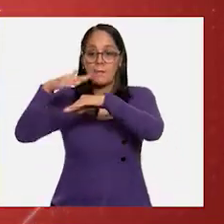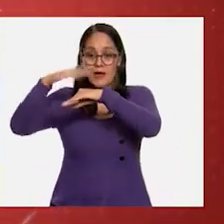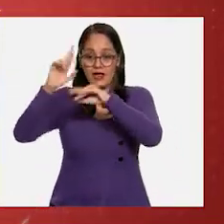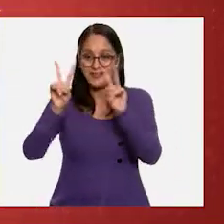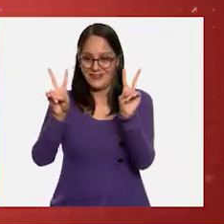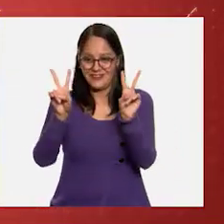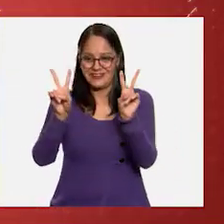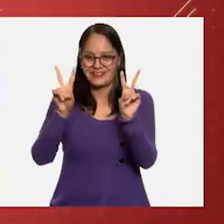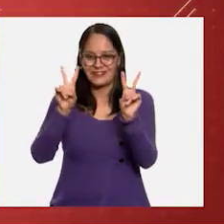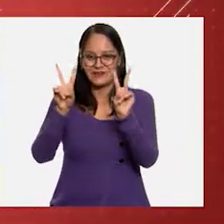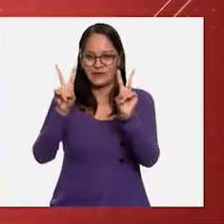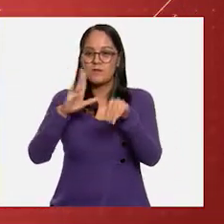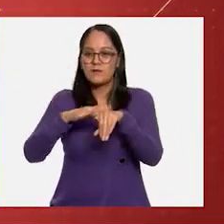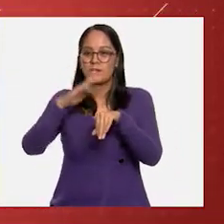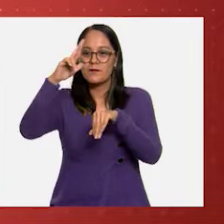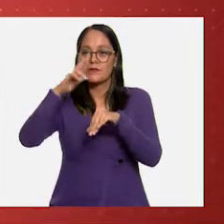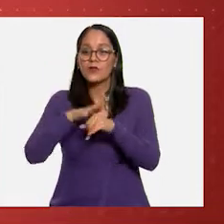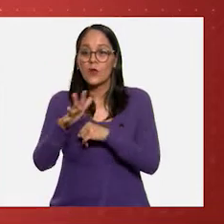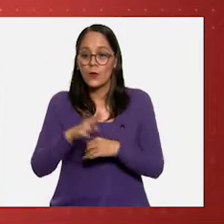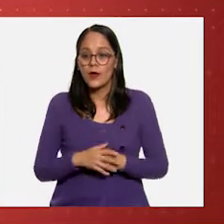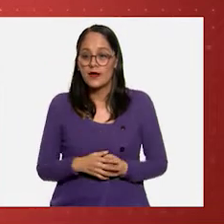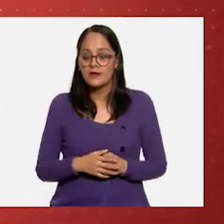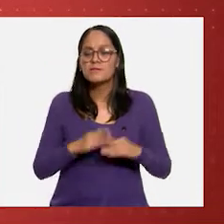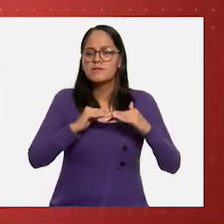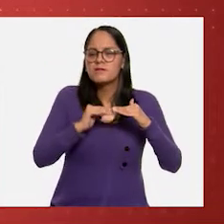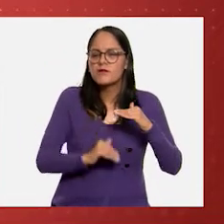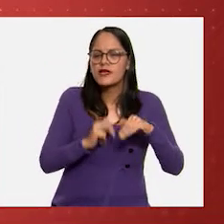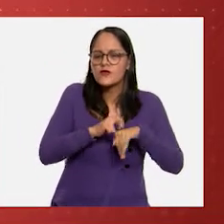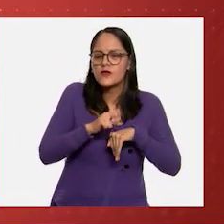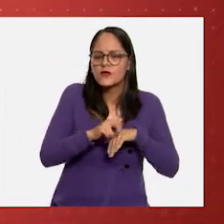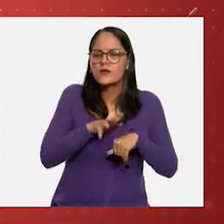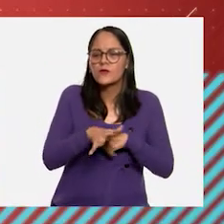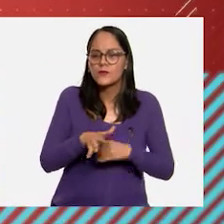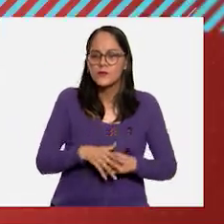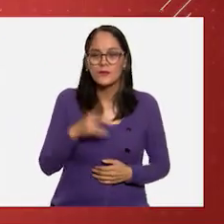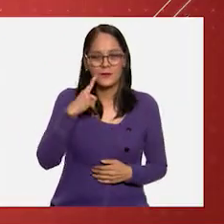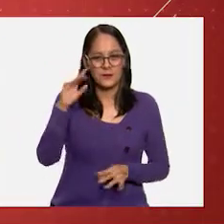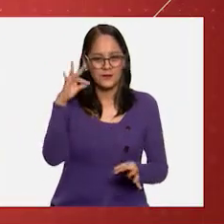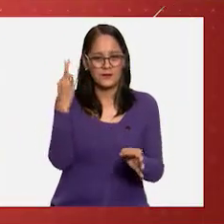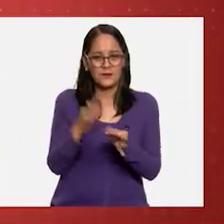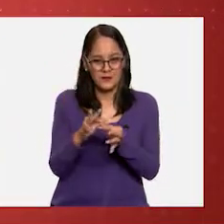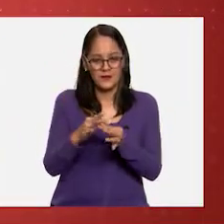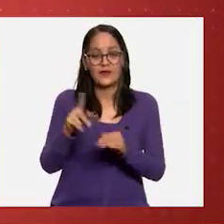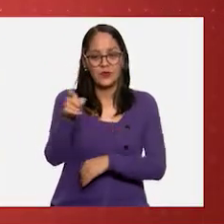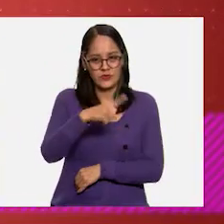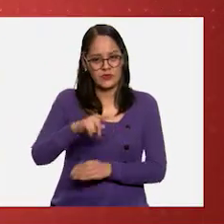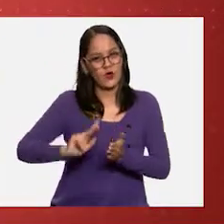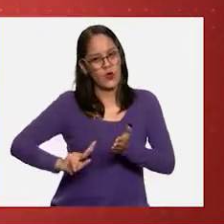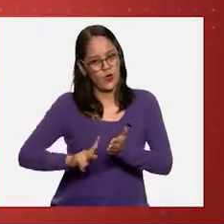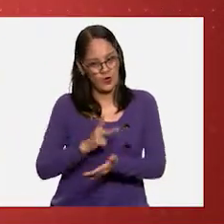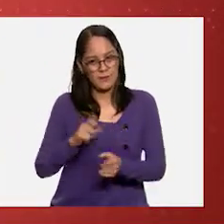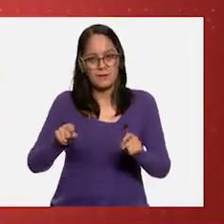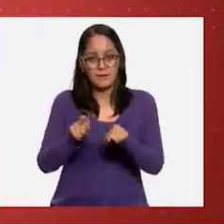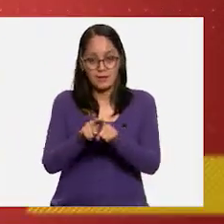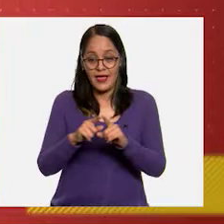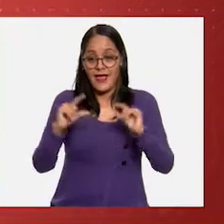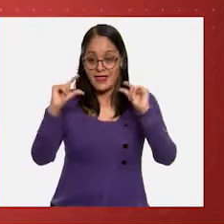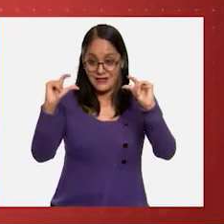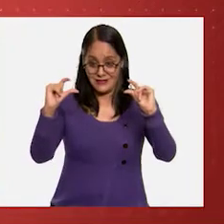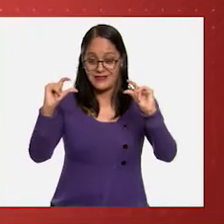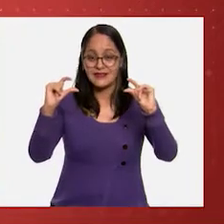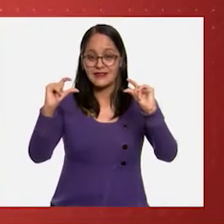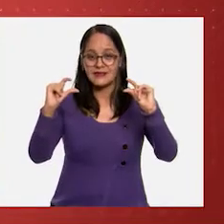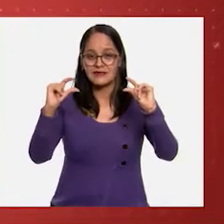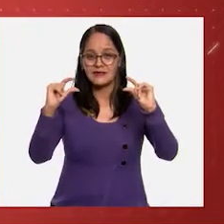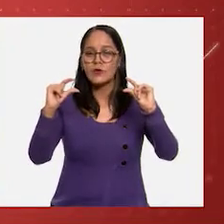esos pares de casillas? ¿Cuáles son menores? ¡Excelente! Una operación más. De esta casilla,